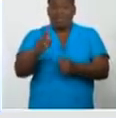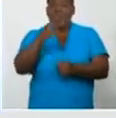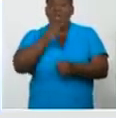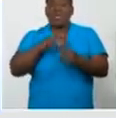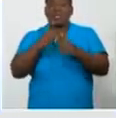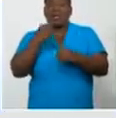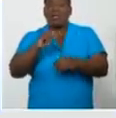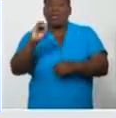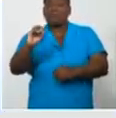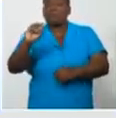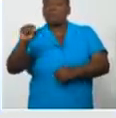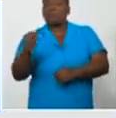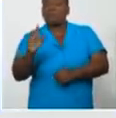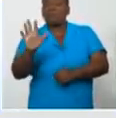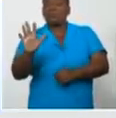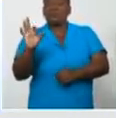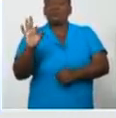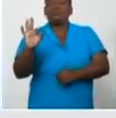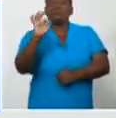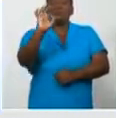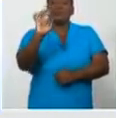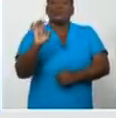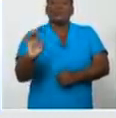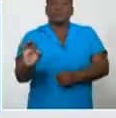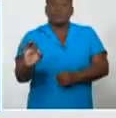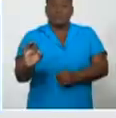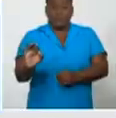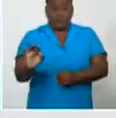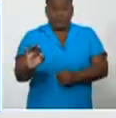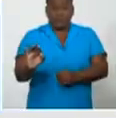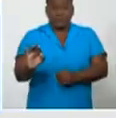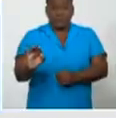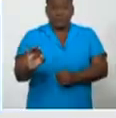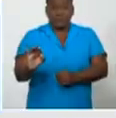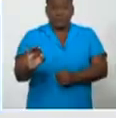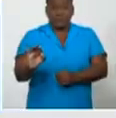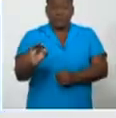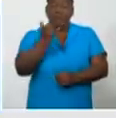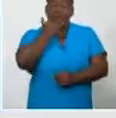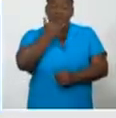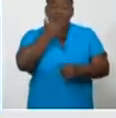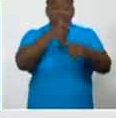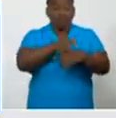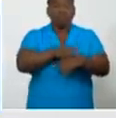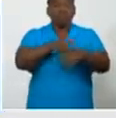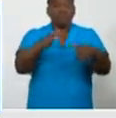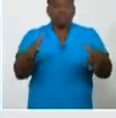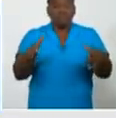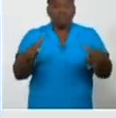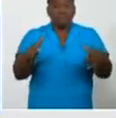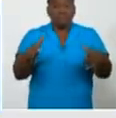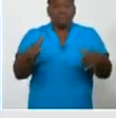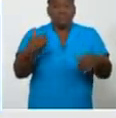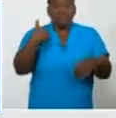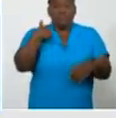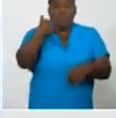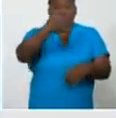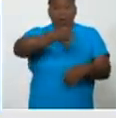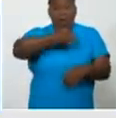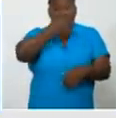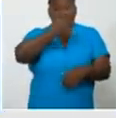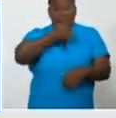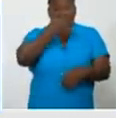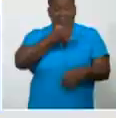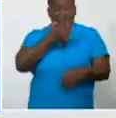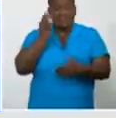0,58%, tasa muy elevada, yo puedo decirle